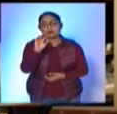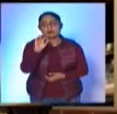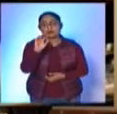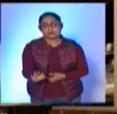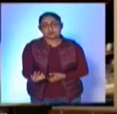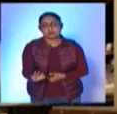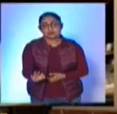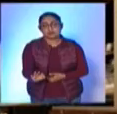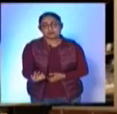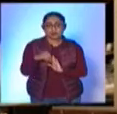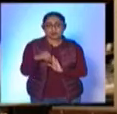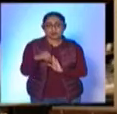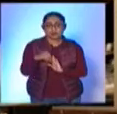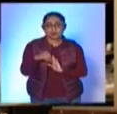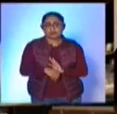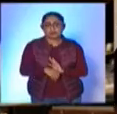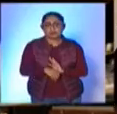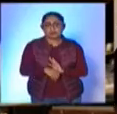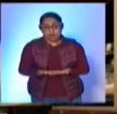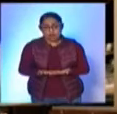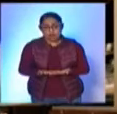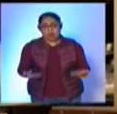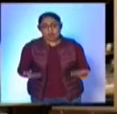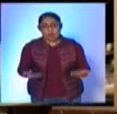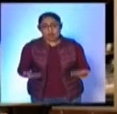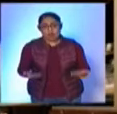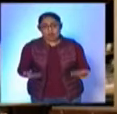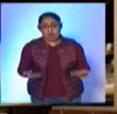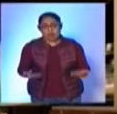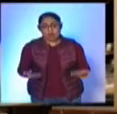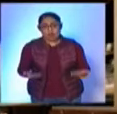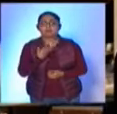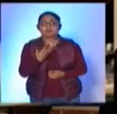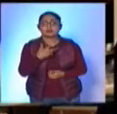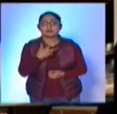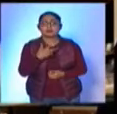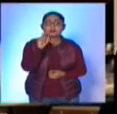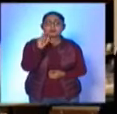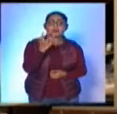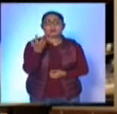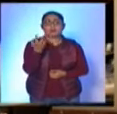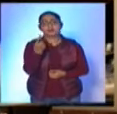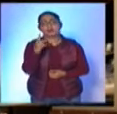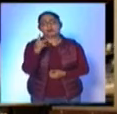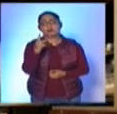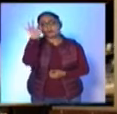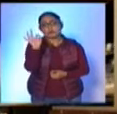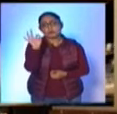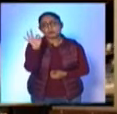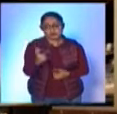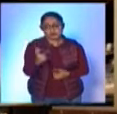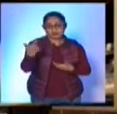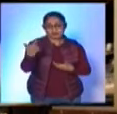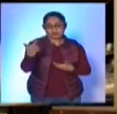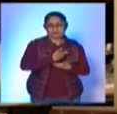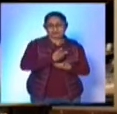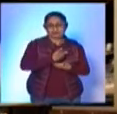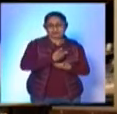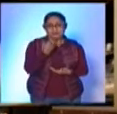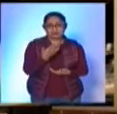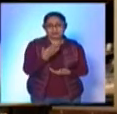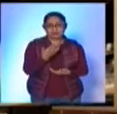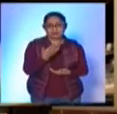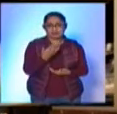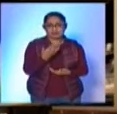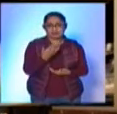decayó. Ahorita te puedo decir que andamos en un 20-25% de los ingresos que teníamos. Muchos